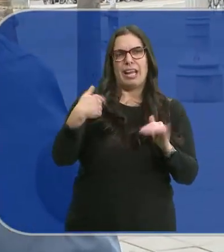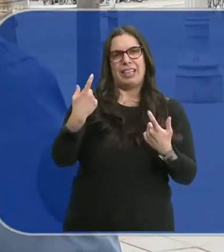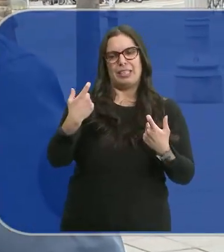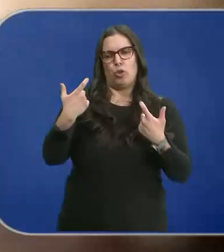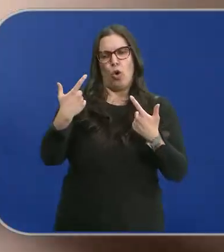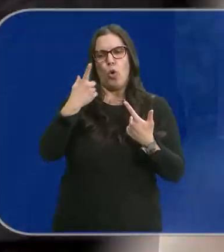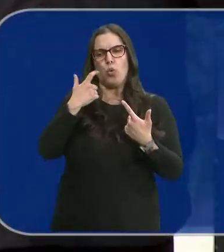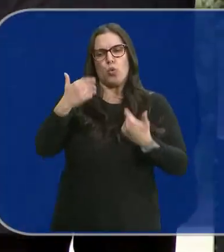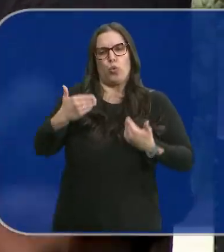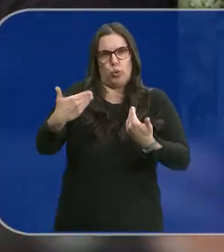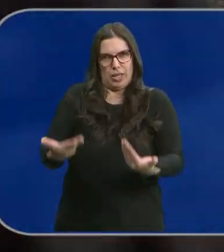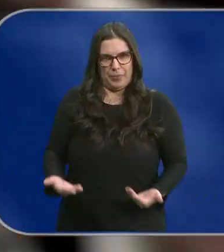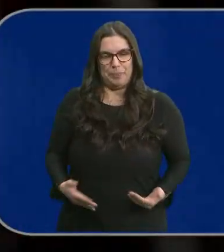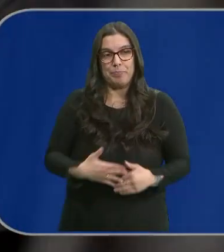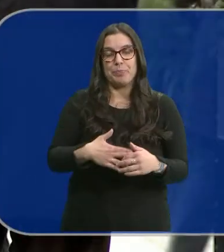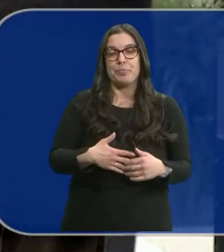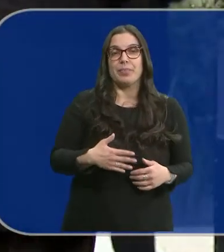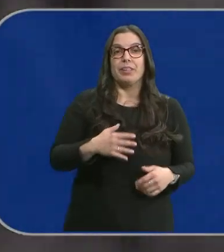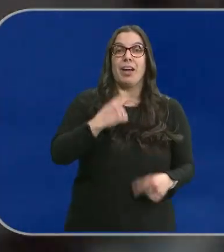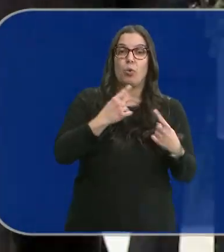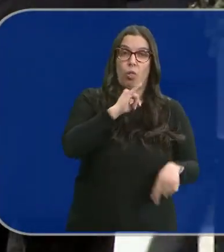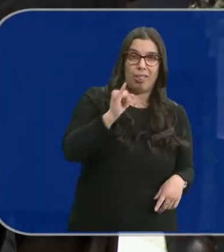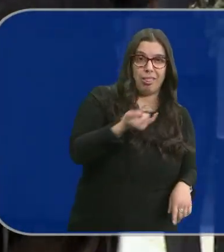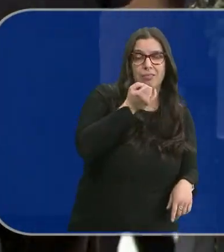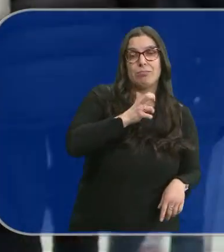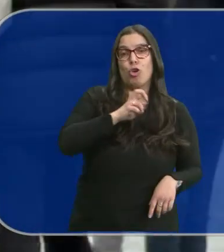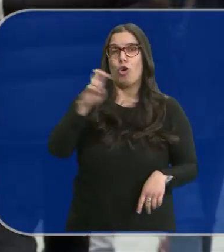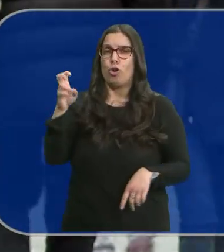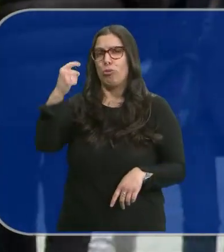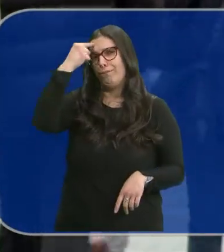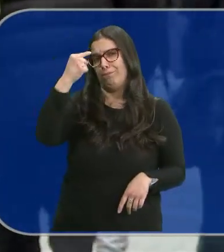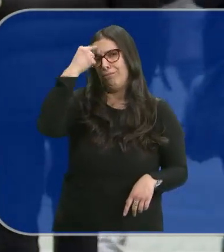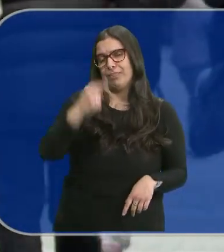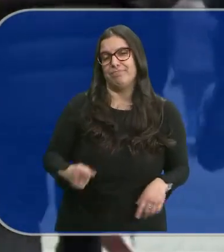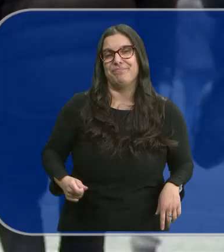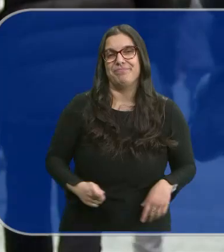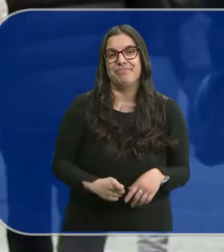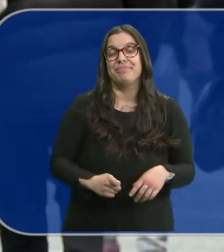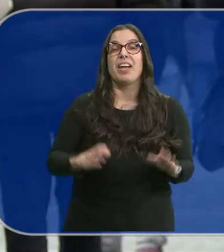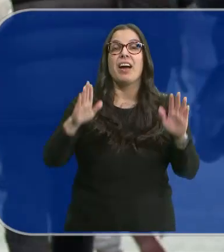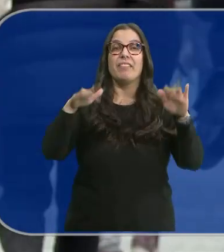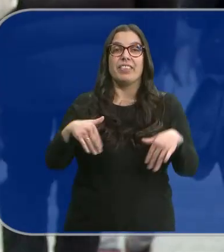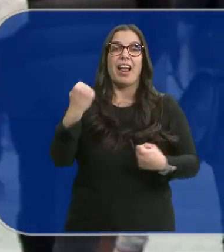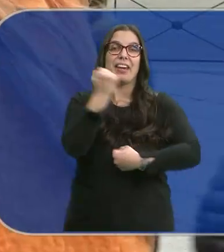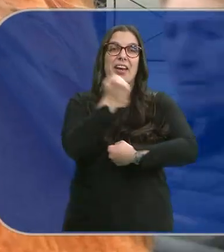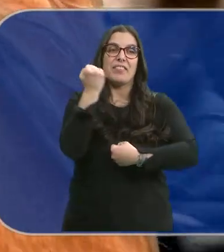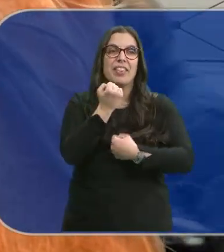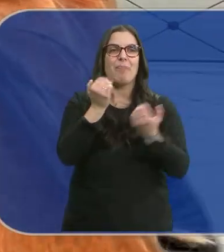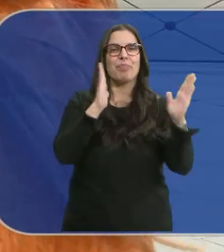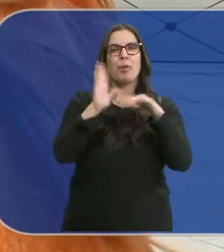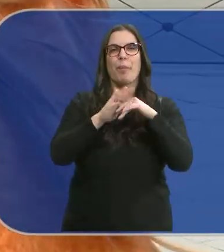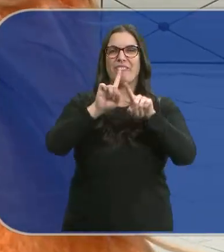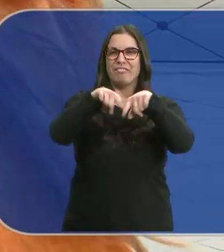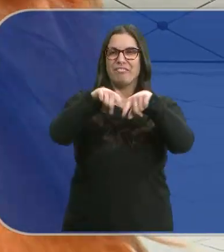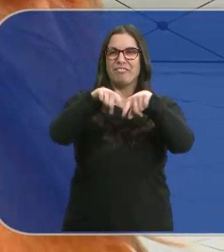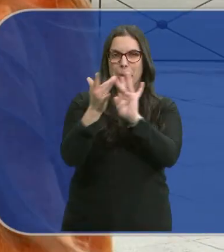vuelta a la rutina. La intensidad que a unos cansa, otros es lo que echan de menos. Porque al final la Navidad es una época pues muy